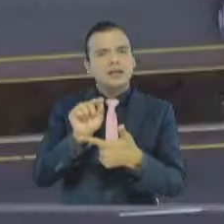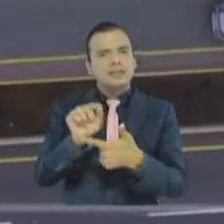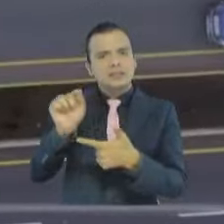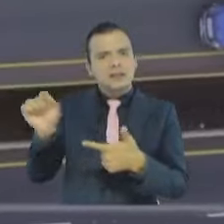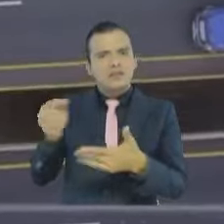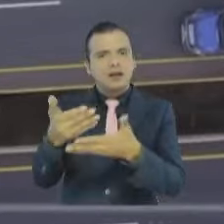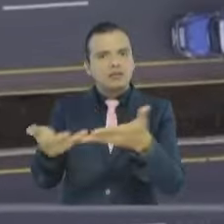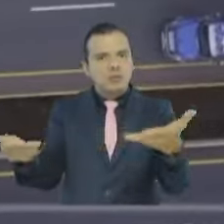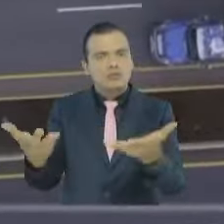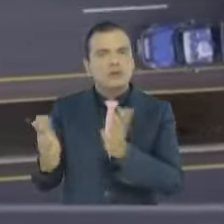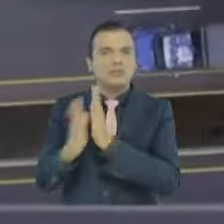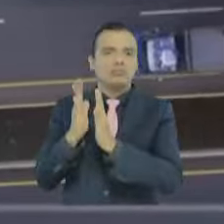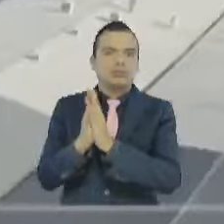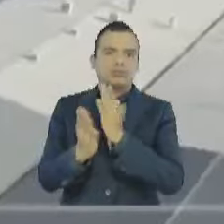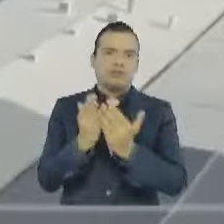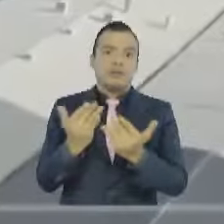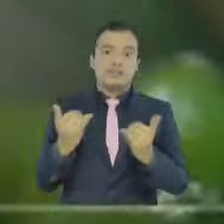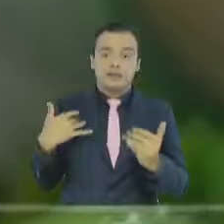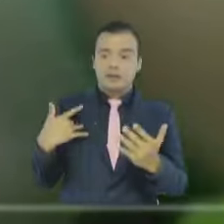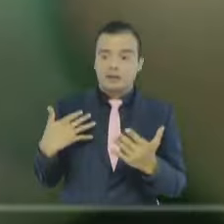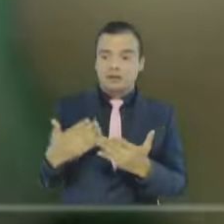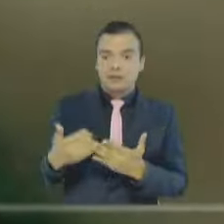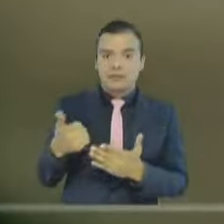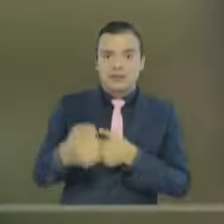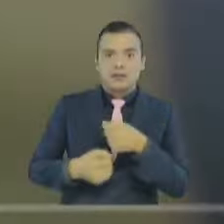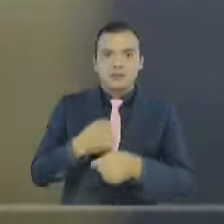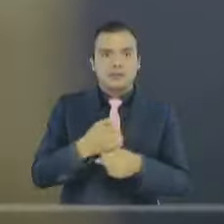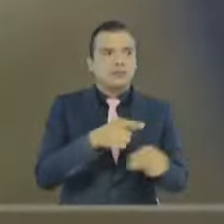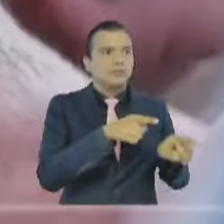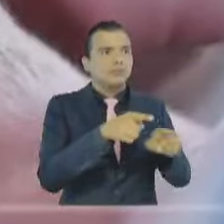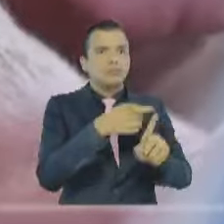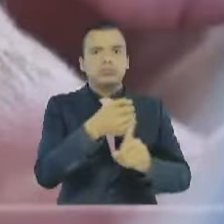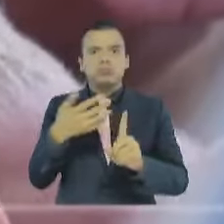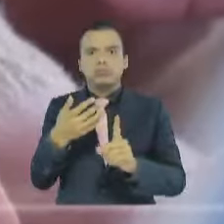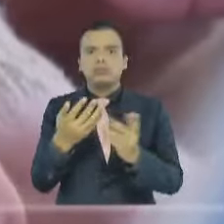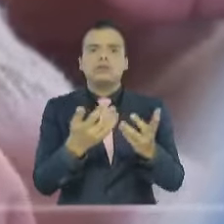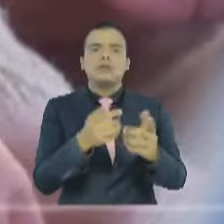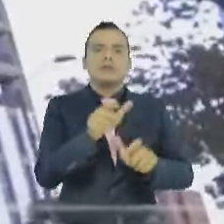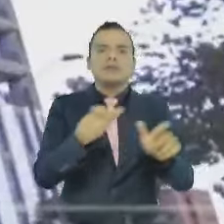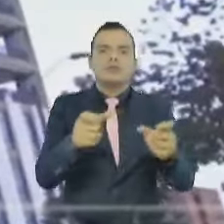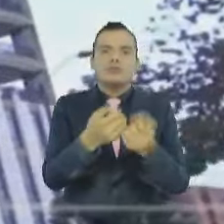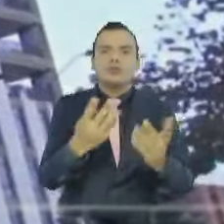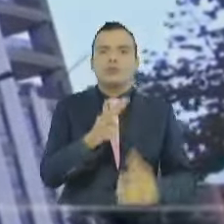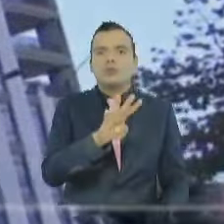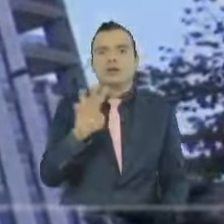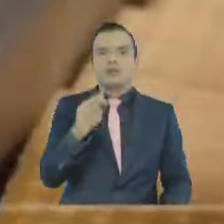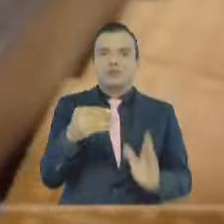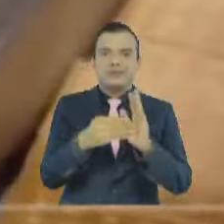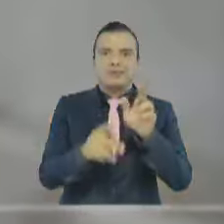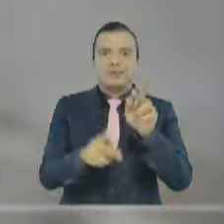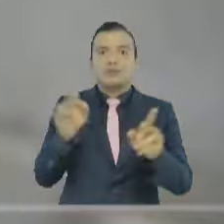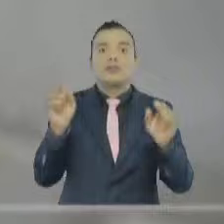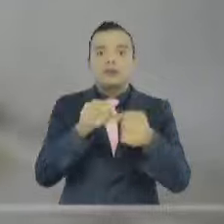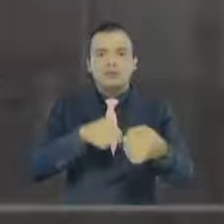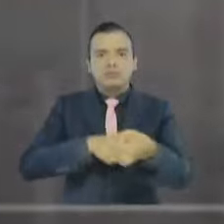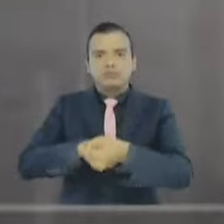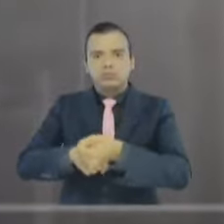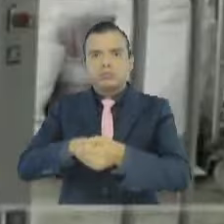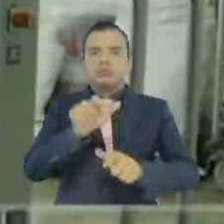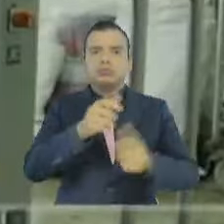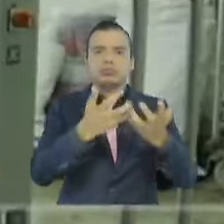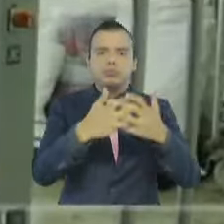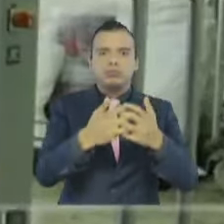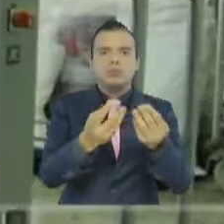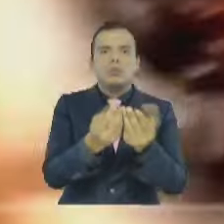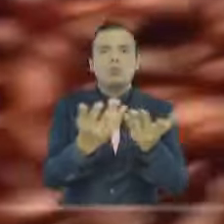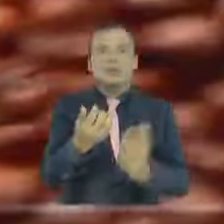operación, Prospera ha impactado positivamente a 44.243 personas, ha fortalecido 17.540 empresarios y emprendedores